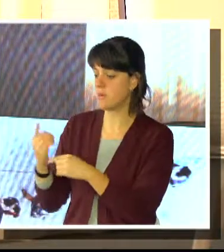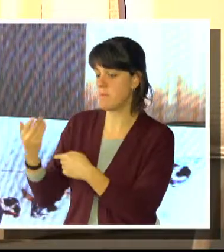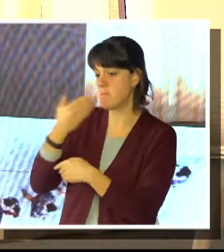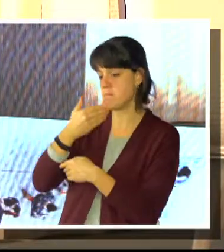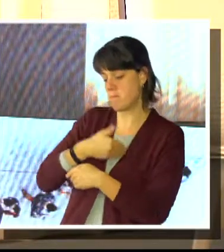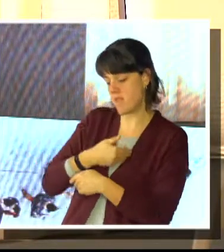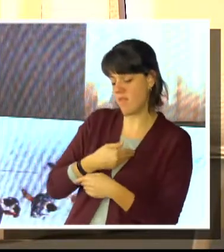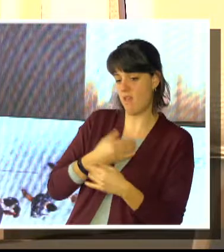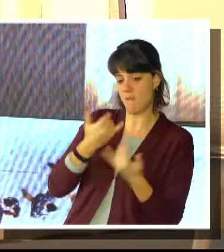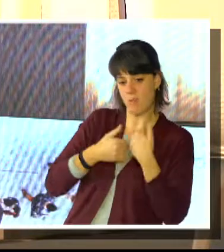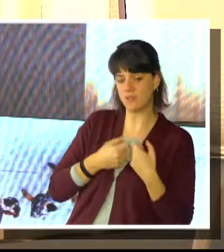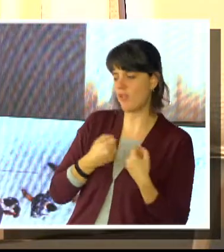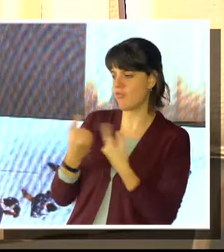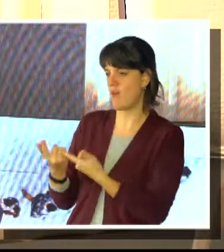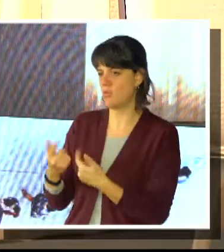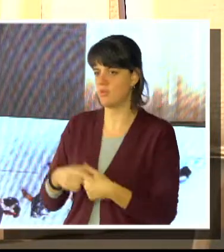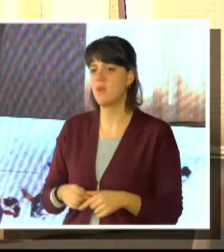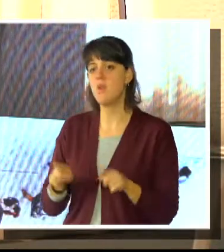si no hay datos.